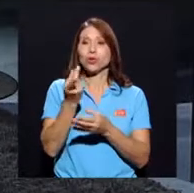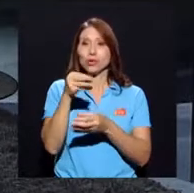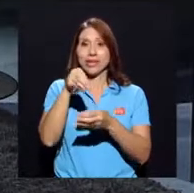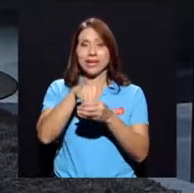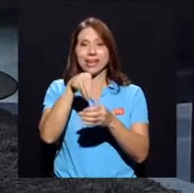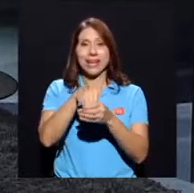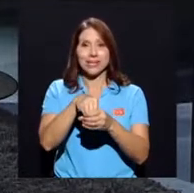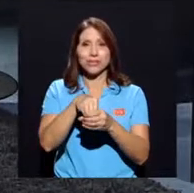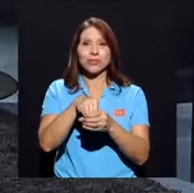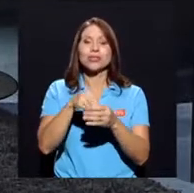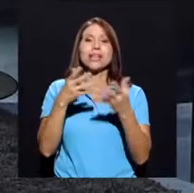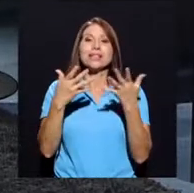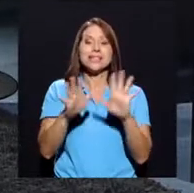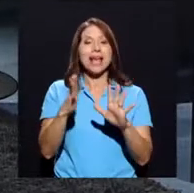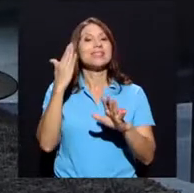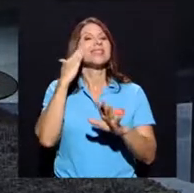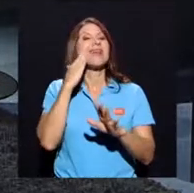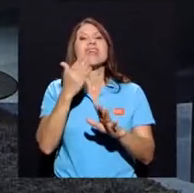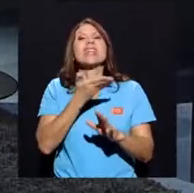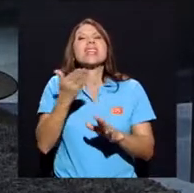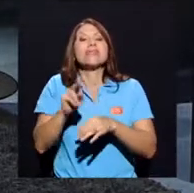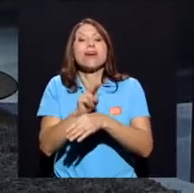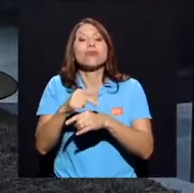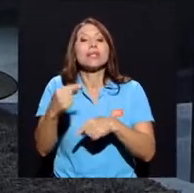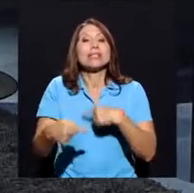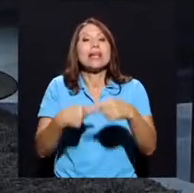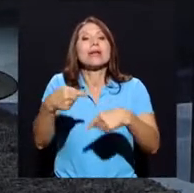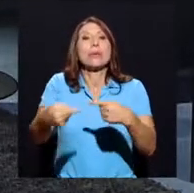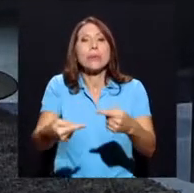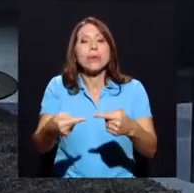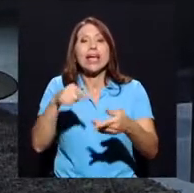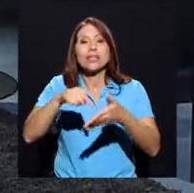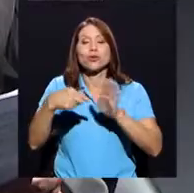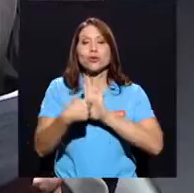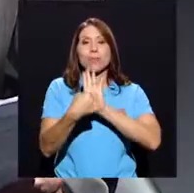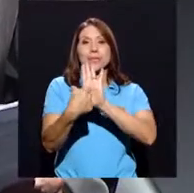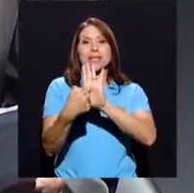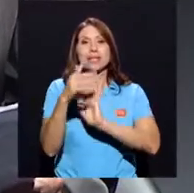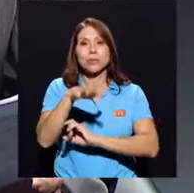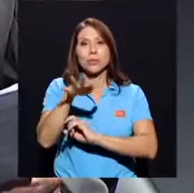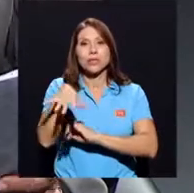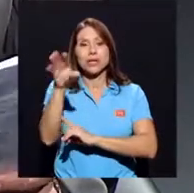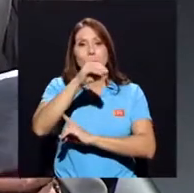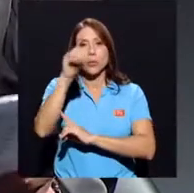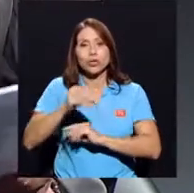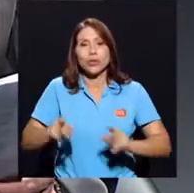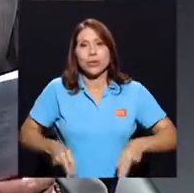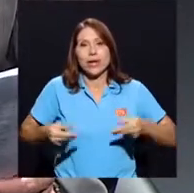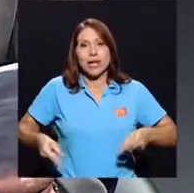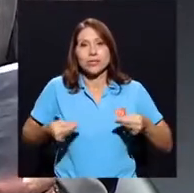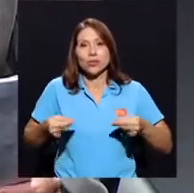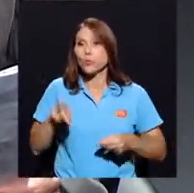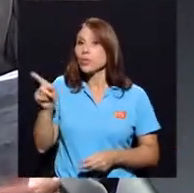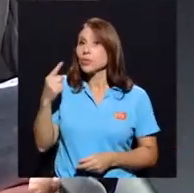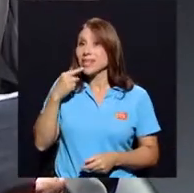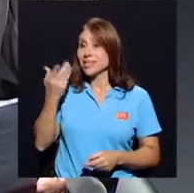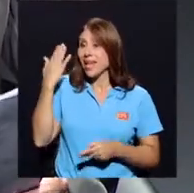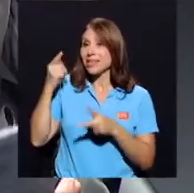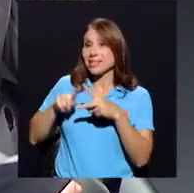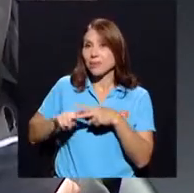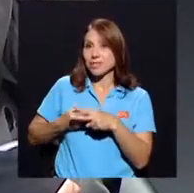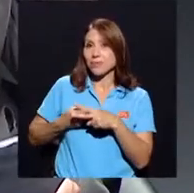están predeterminados es sobre presentar 5 el 55 por ciento del gasto usted decía al principio verdad que este programa